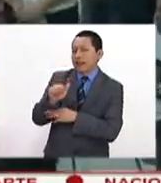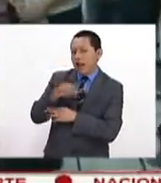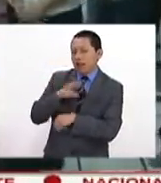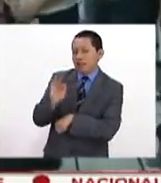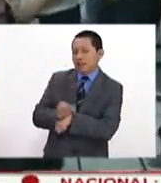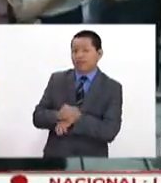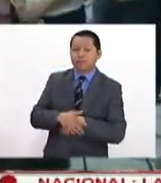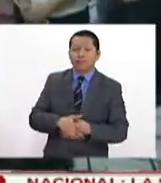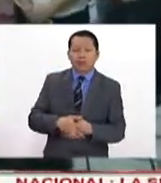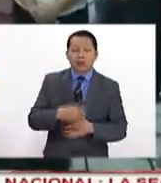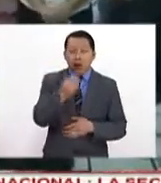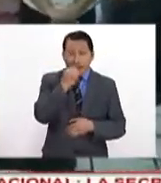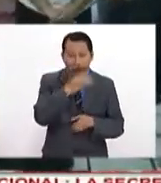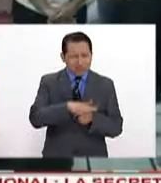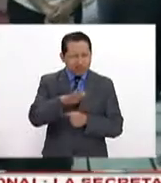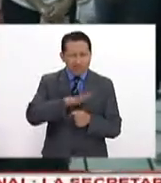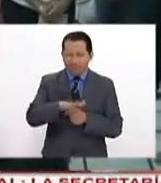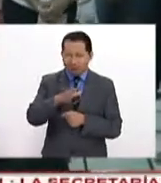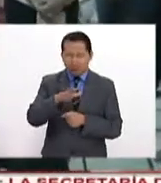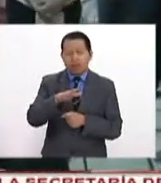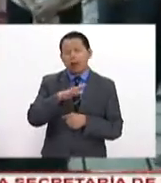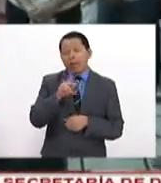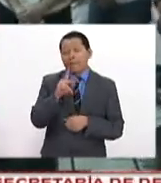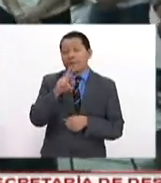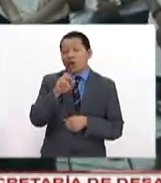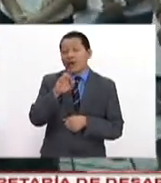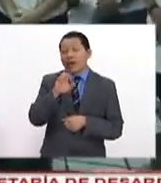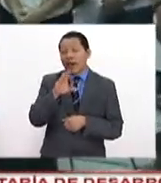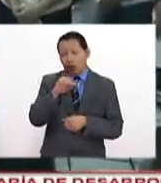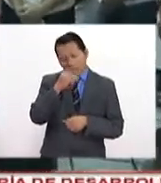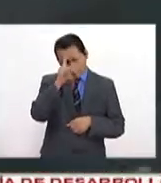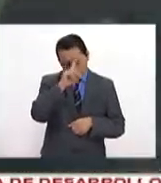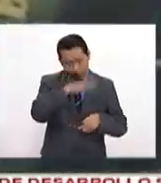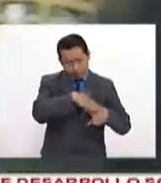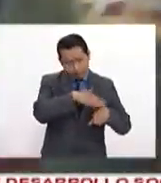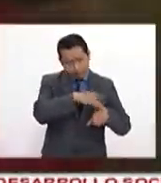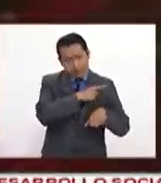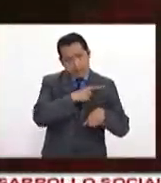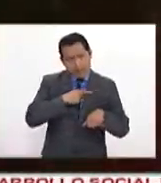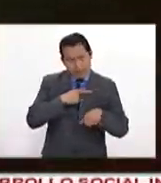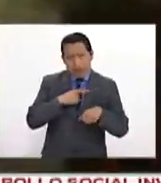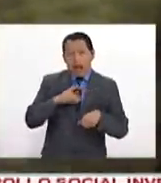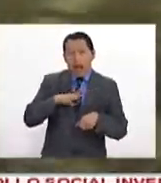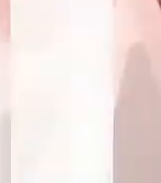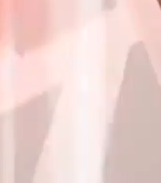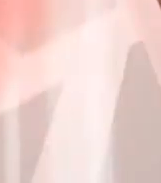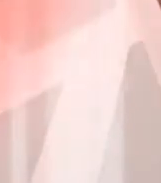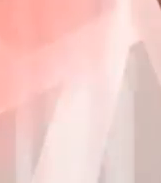está garantizado e instruyó a la Profeco a que vigile que no haya abusos en los precios.